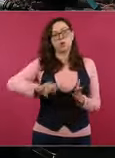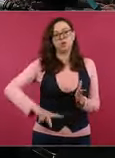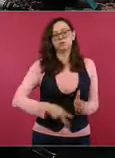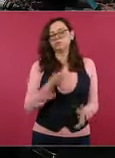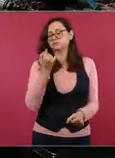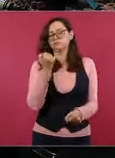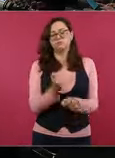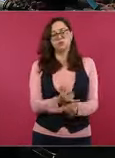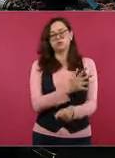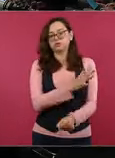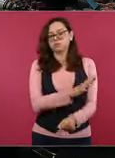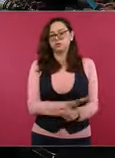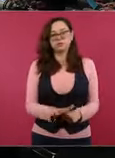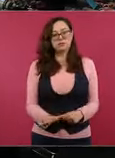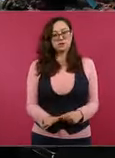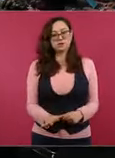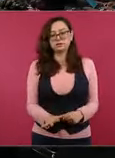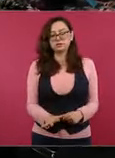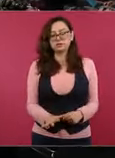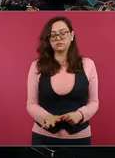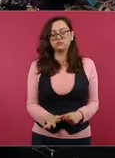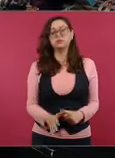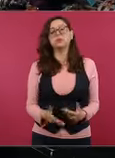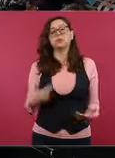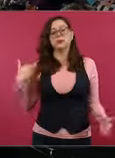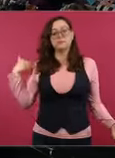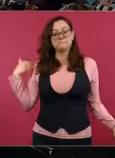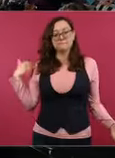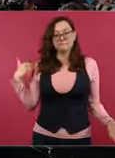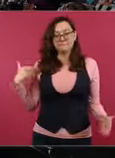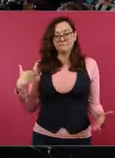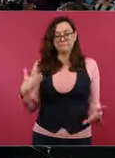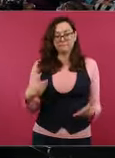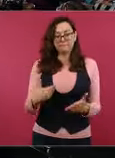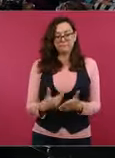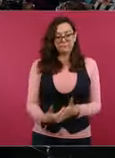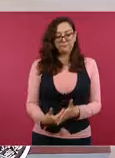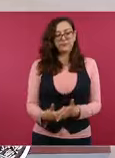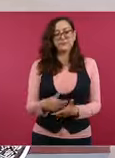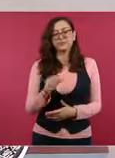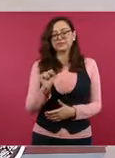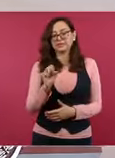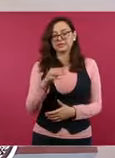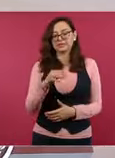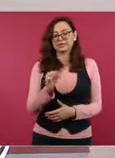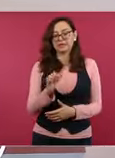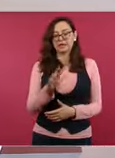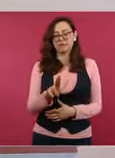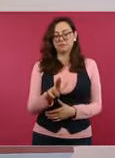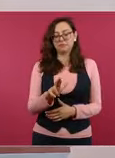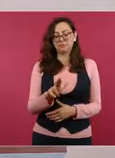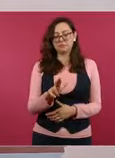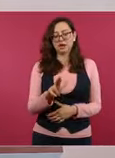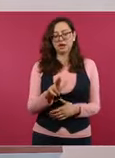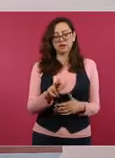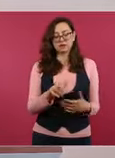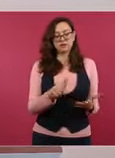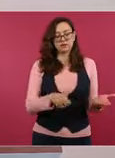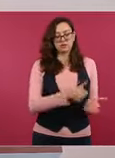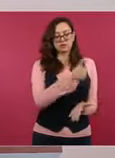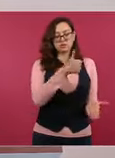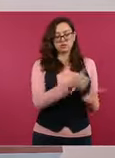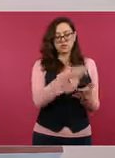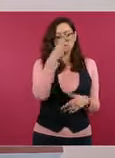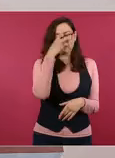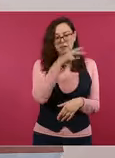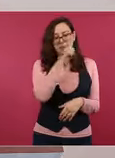ocurrir, y en el tiempo que lleva la Secretaría de Marina a cargo del aeropuerto